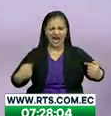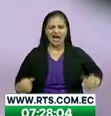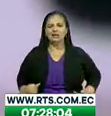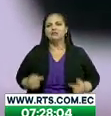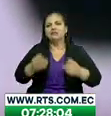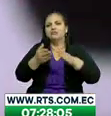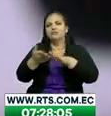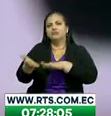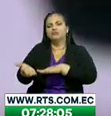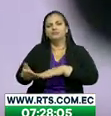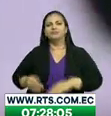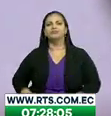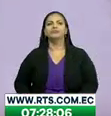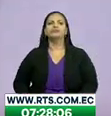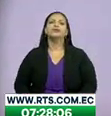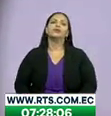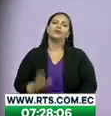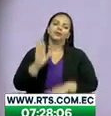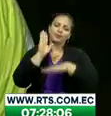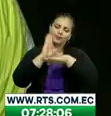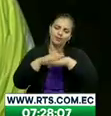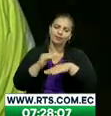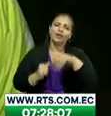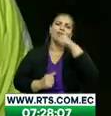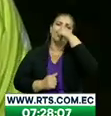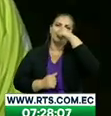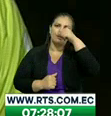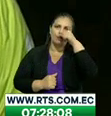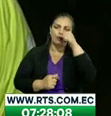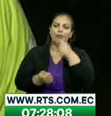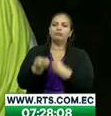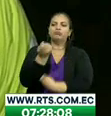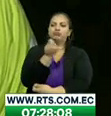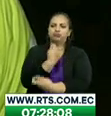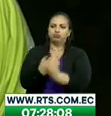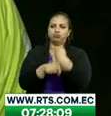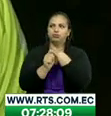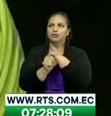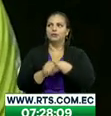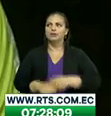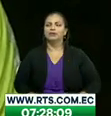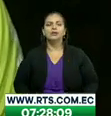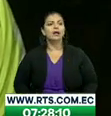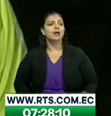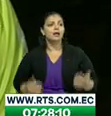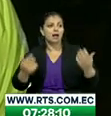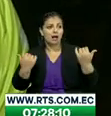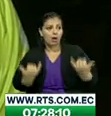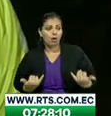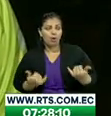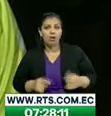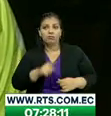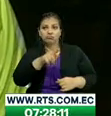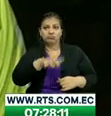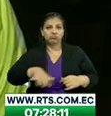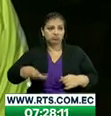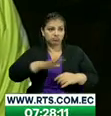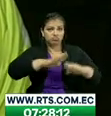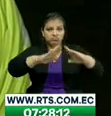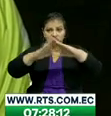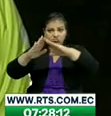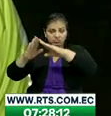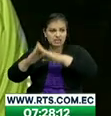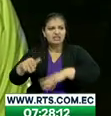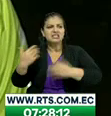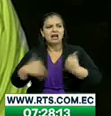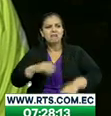crimen sería por microtráfico de drogas. Por el sector mismo se realizó unos allanamientos y se logró la detención de una